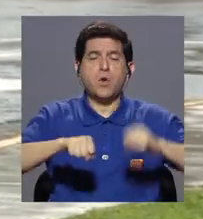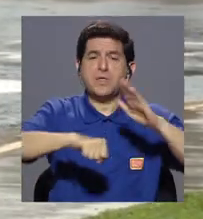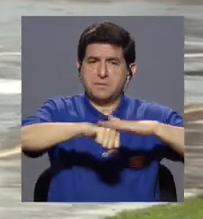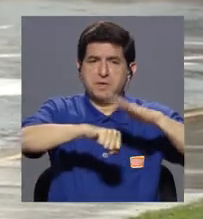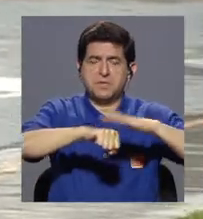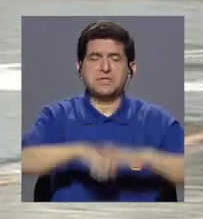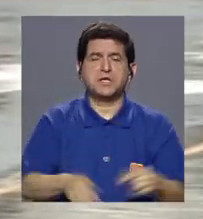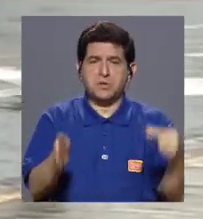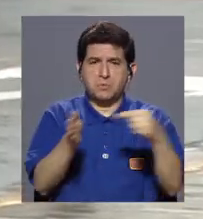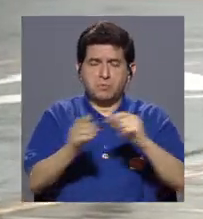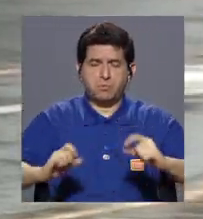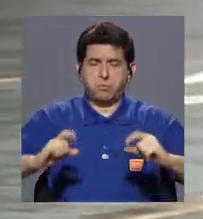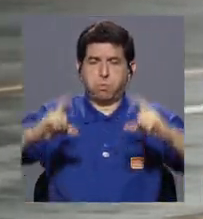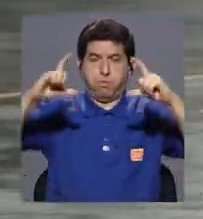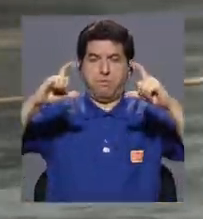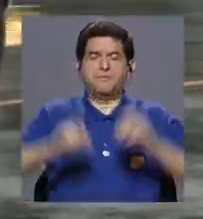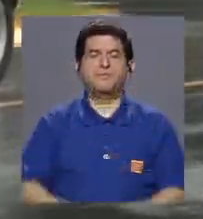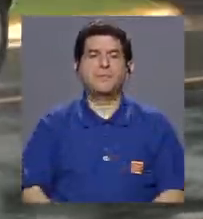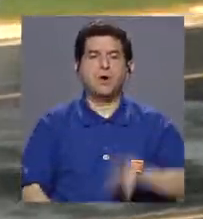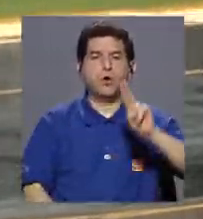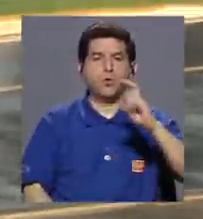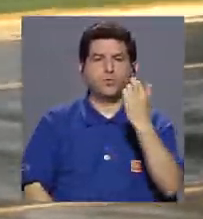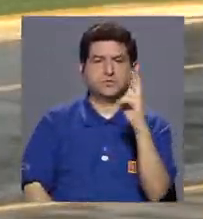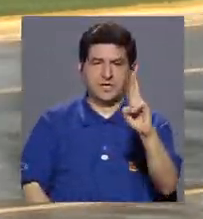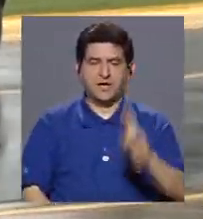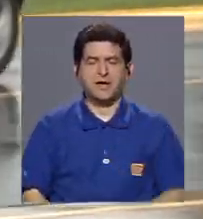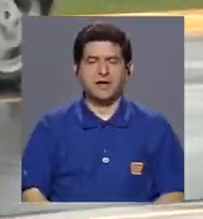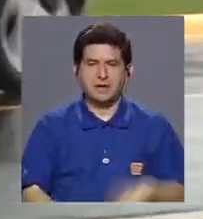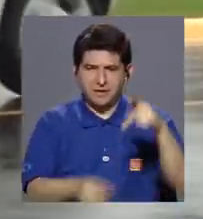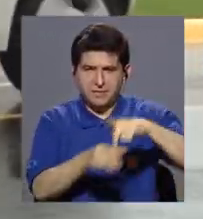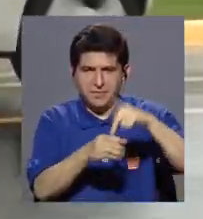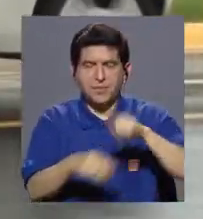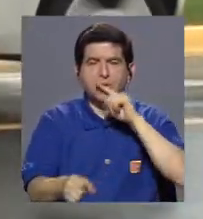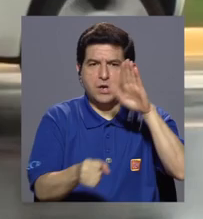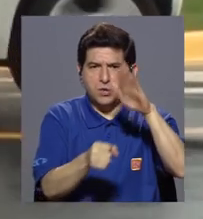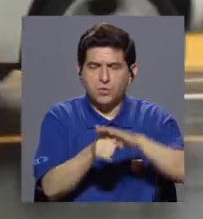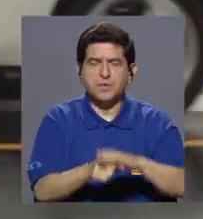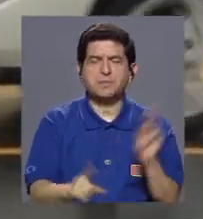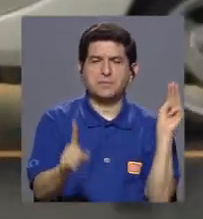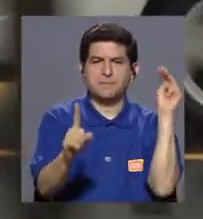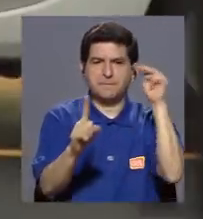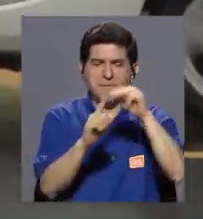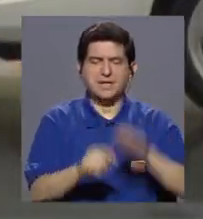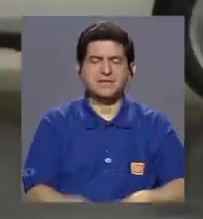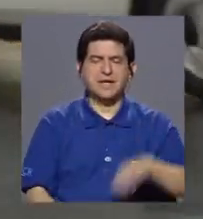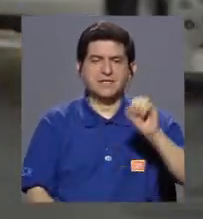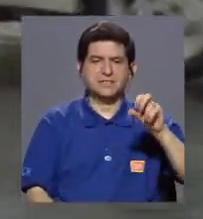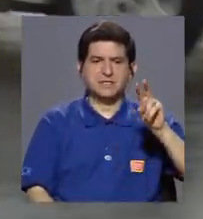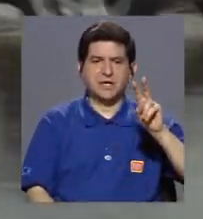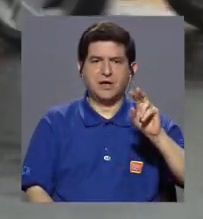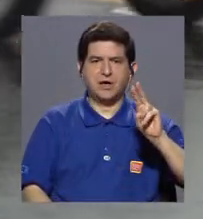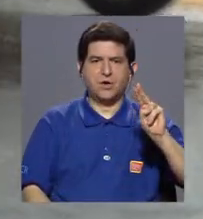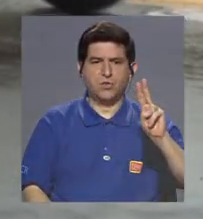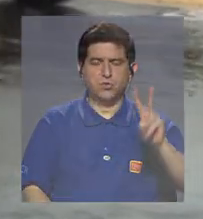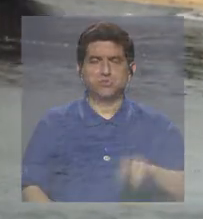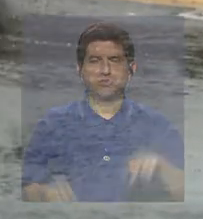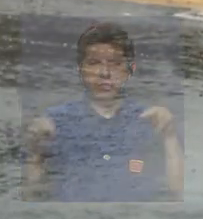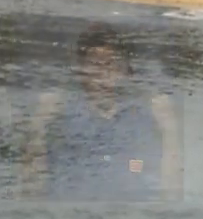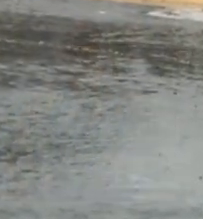punto de recarga. La Universidad de Costa Rica está presente en el cumplimiento de las metas de carbono neutralidad.